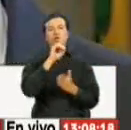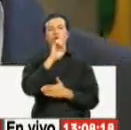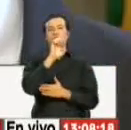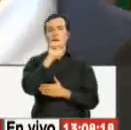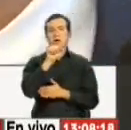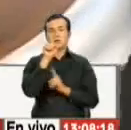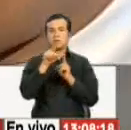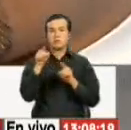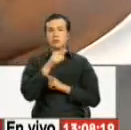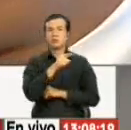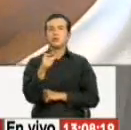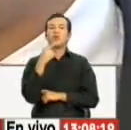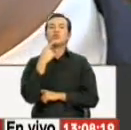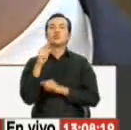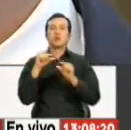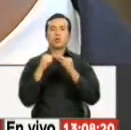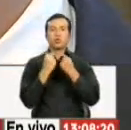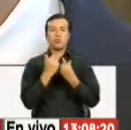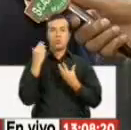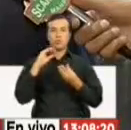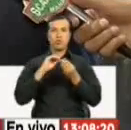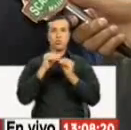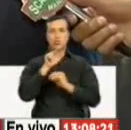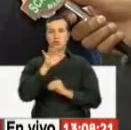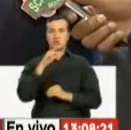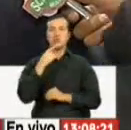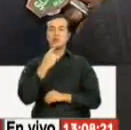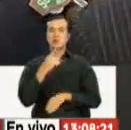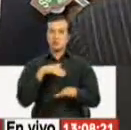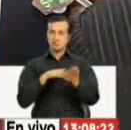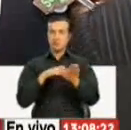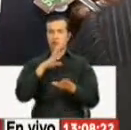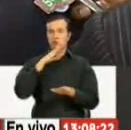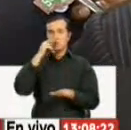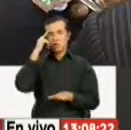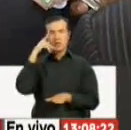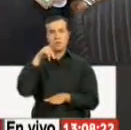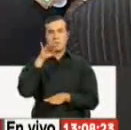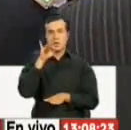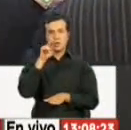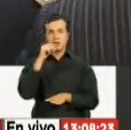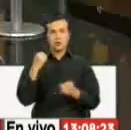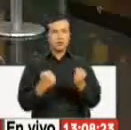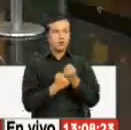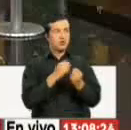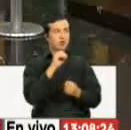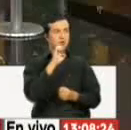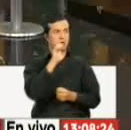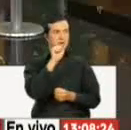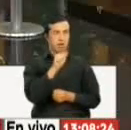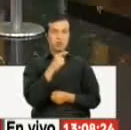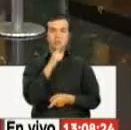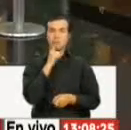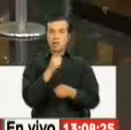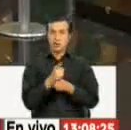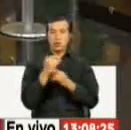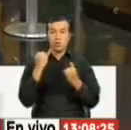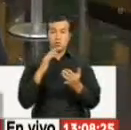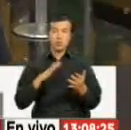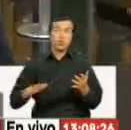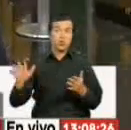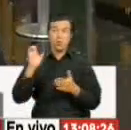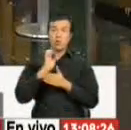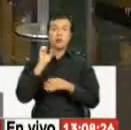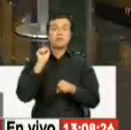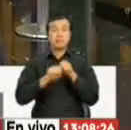los que dicen pertenecer al bloque de alianza país principio sin embargo avalan la decisión de correa y patiño de recurrir ante la oea de la afectación que está viviendo el